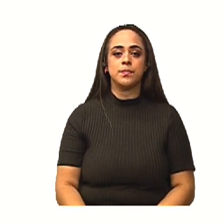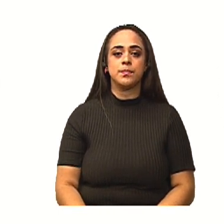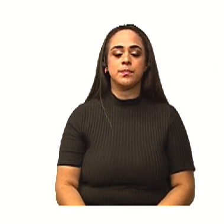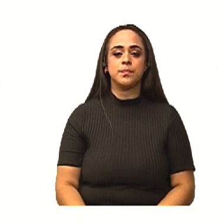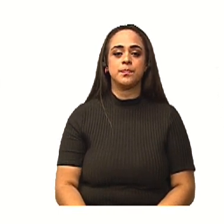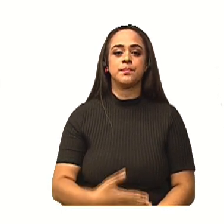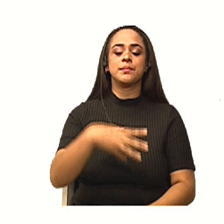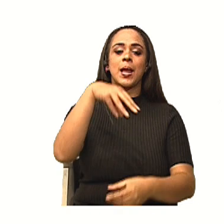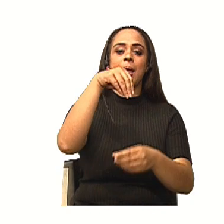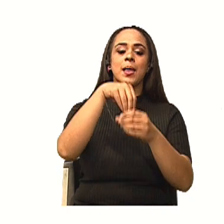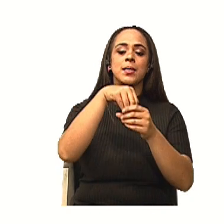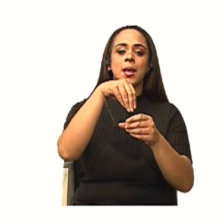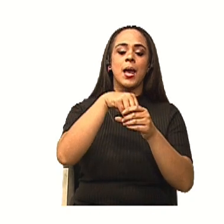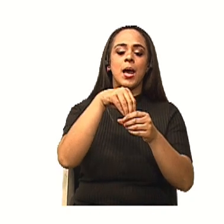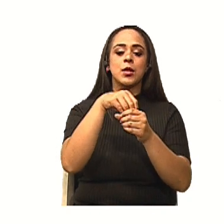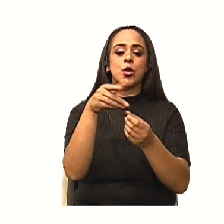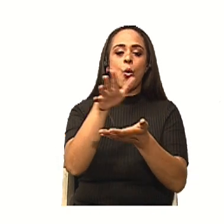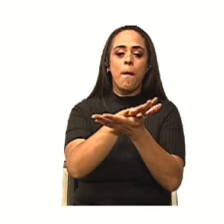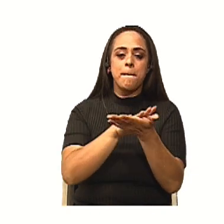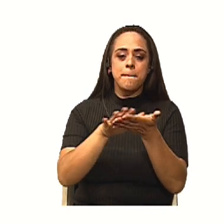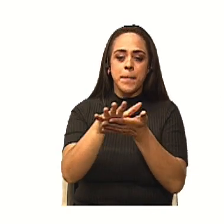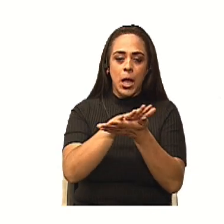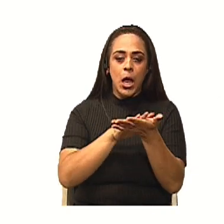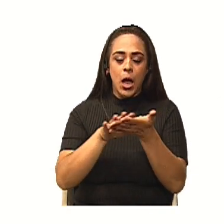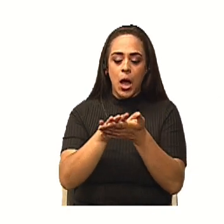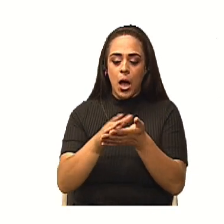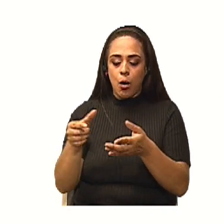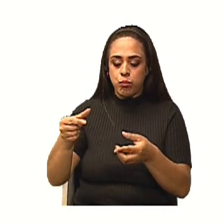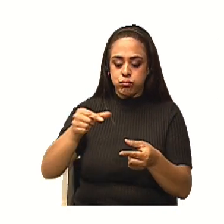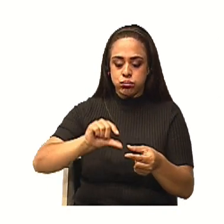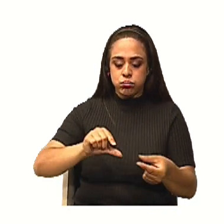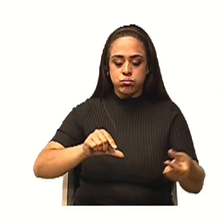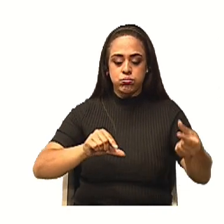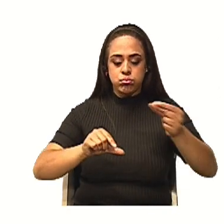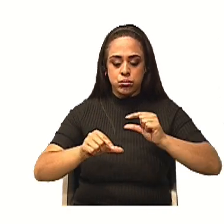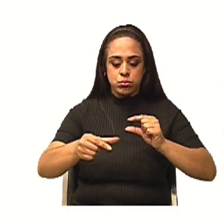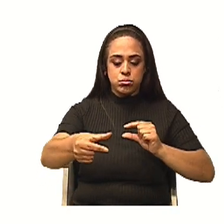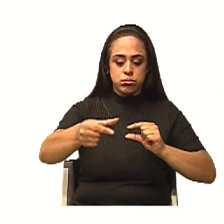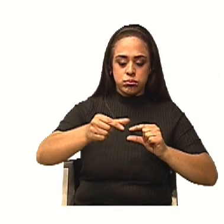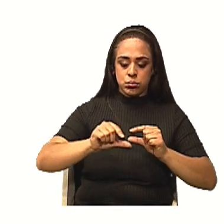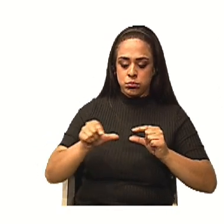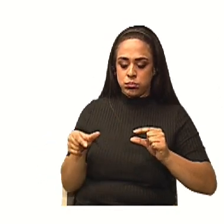Dentro de las mezclas están las disoluciones, las cuales vamos a definir como: